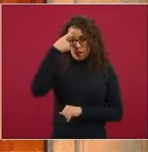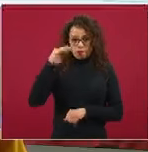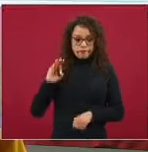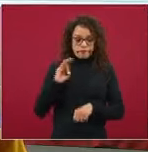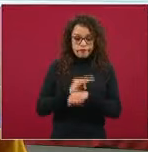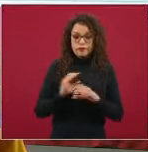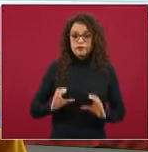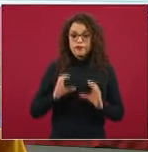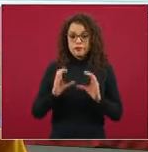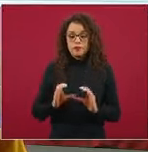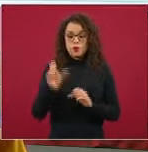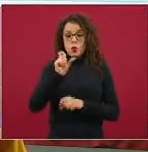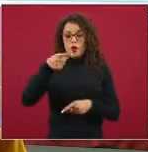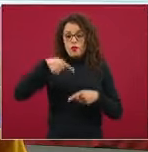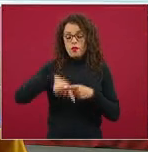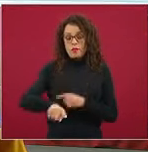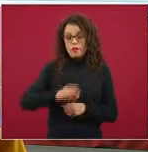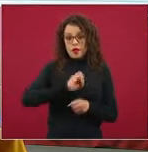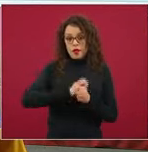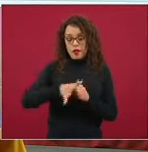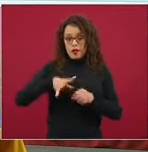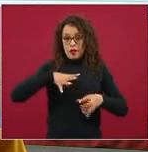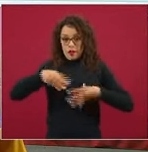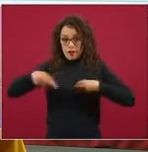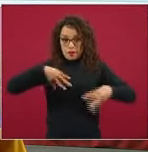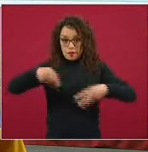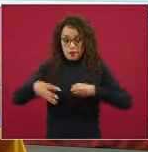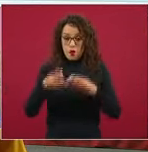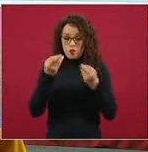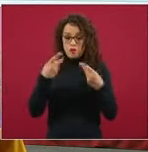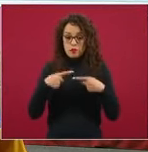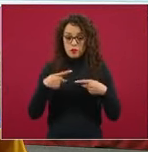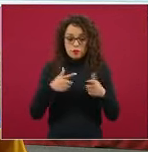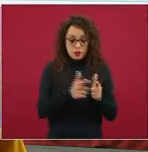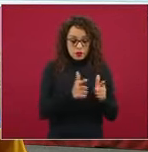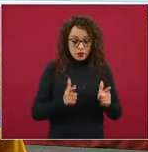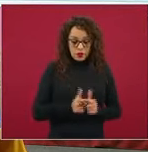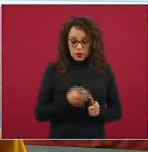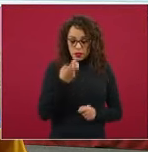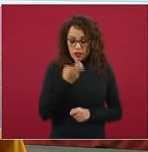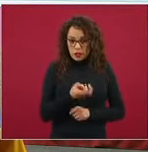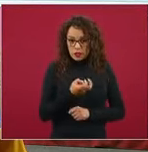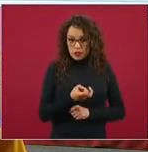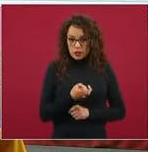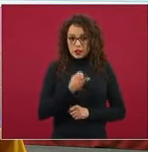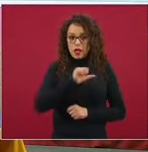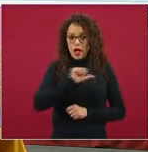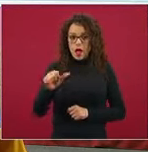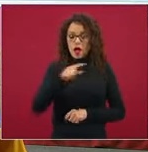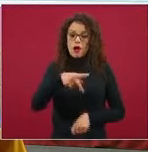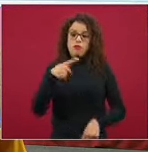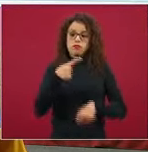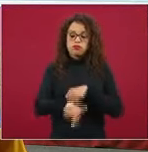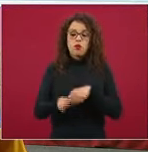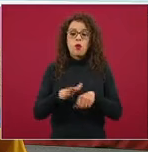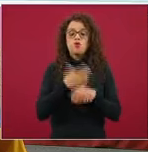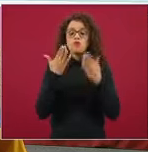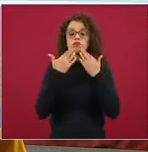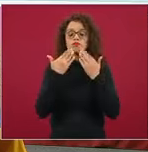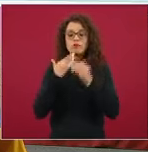de la epidemia, muchas personas o de estos grupos que pertenecen a los grupos de riesgo